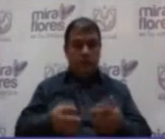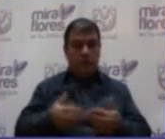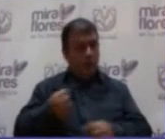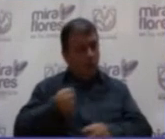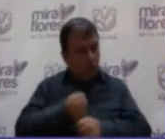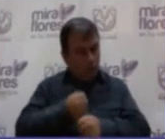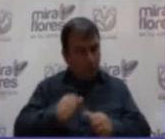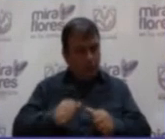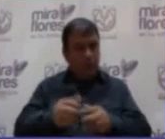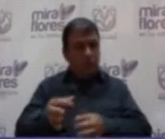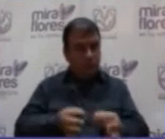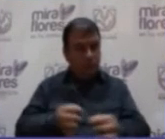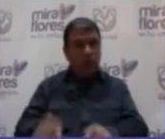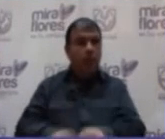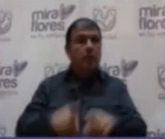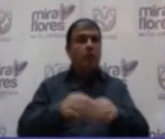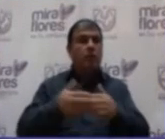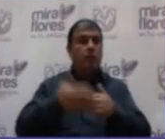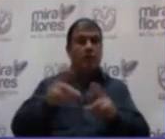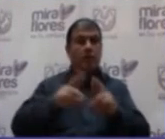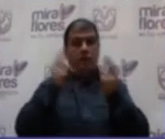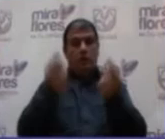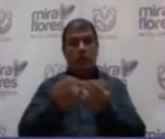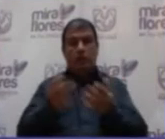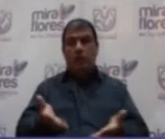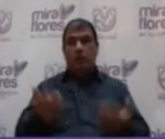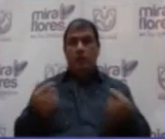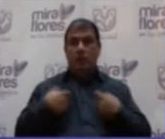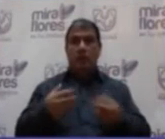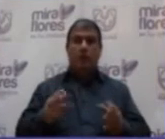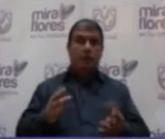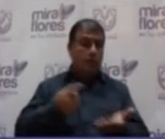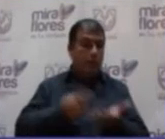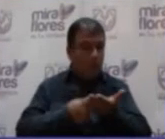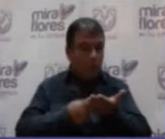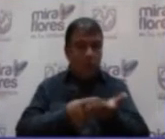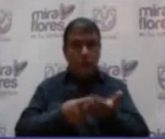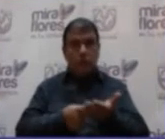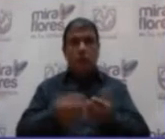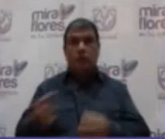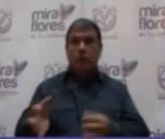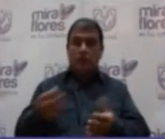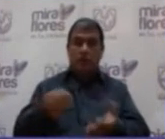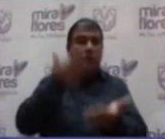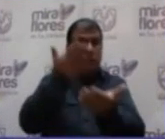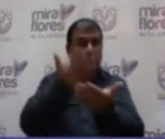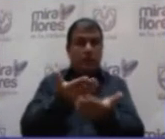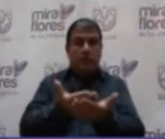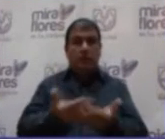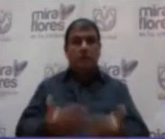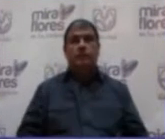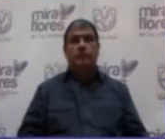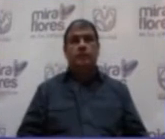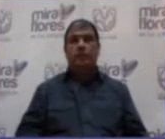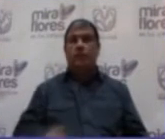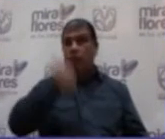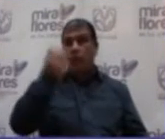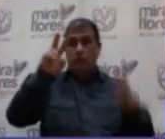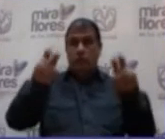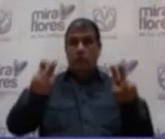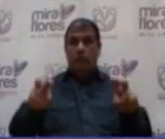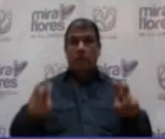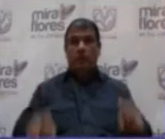trabajando. Entonces, después de la sesión, me gustaría que podamos hacer alguna coordinación en la línea de lo que usted ha planteado. Muy bien, ¿algún otro tema?